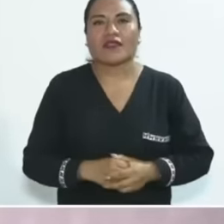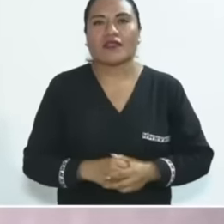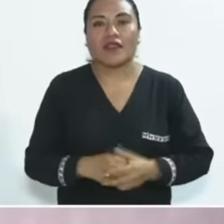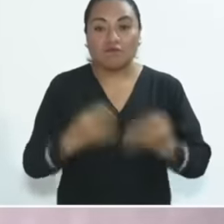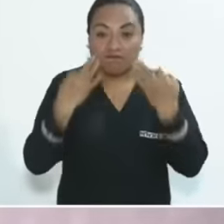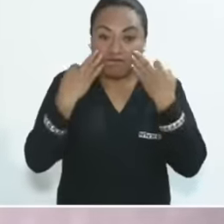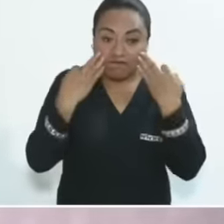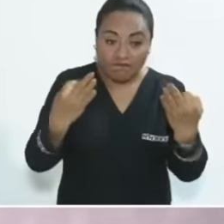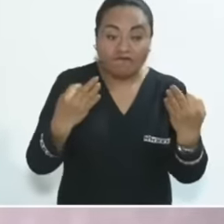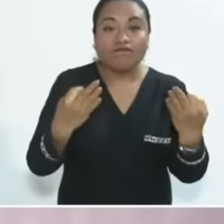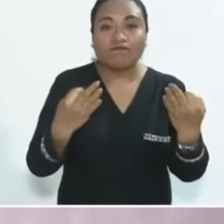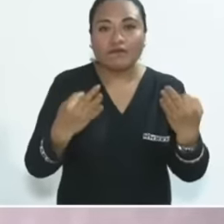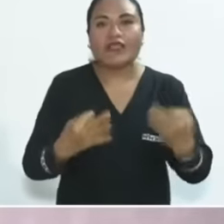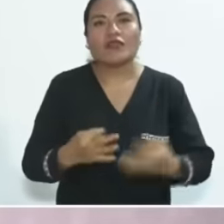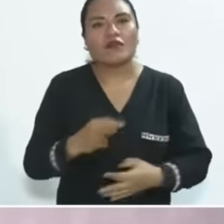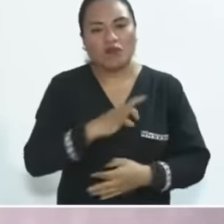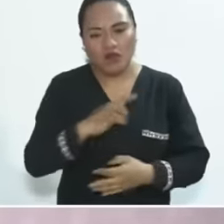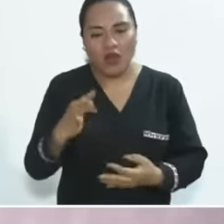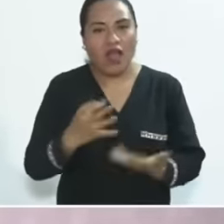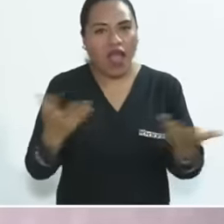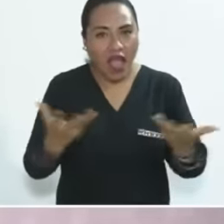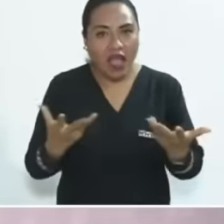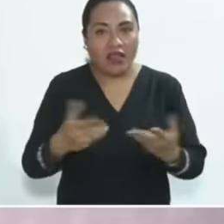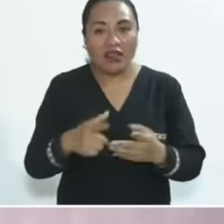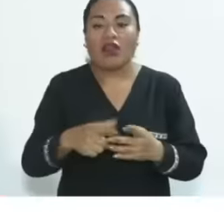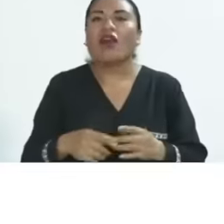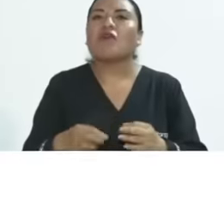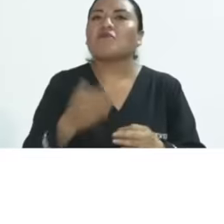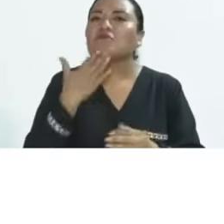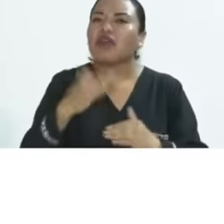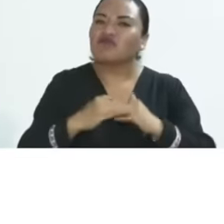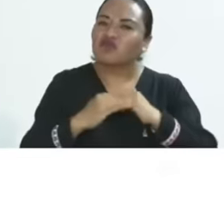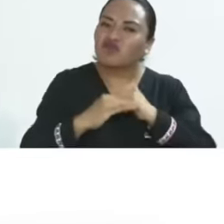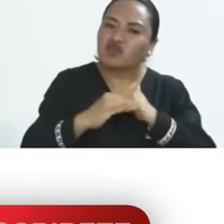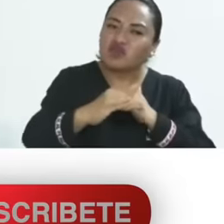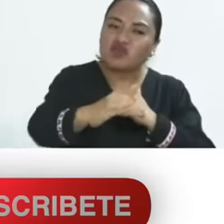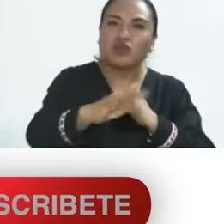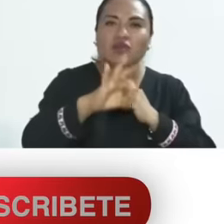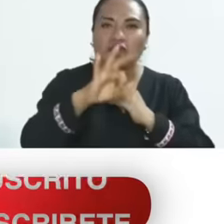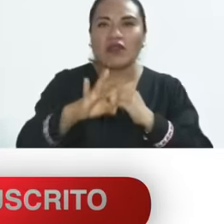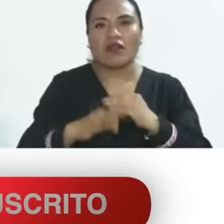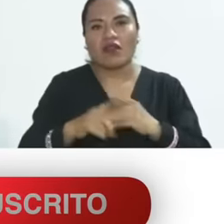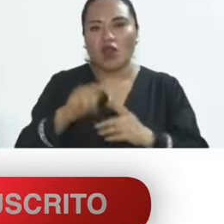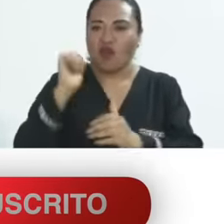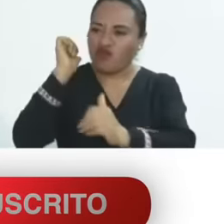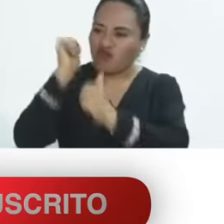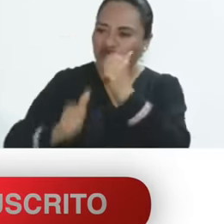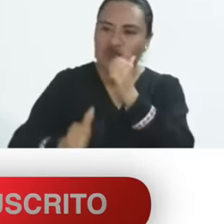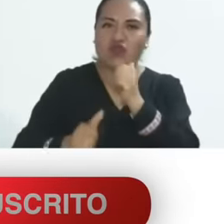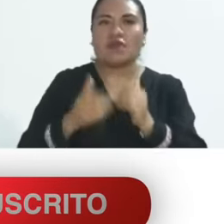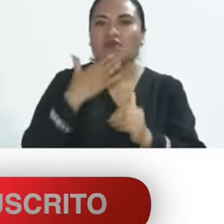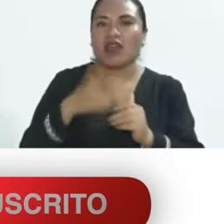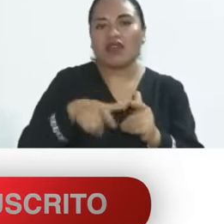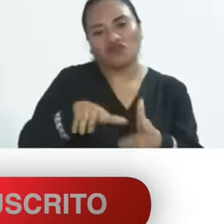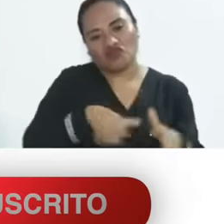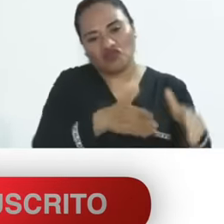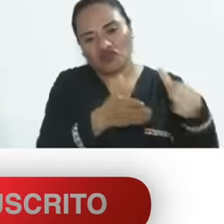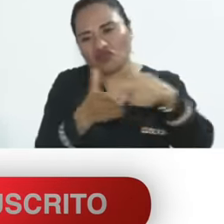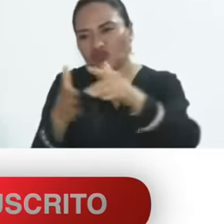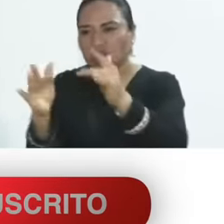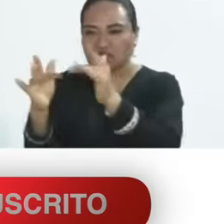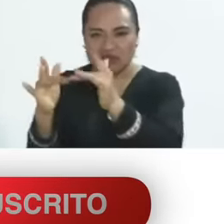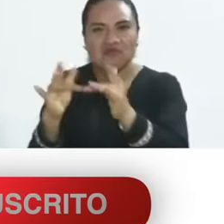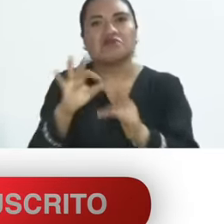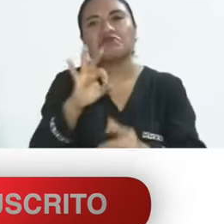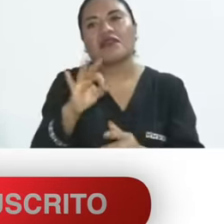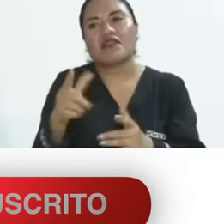constatar que se puede hacer una supercarretera y un camino artesanal,